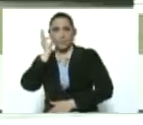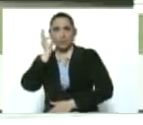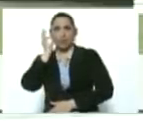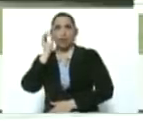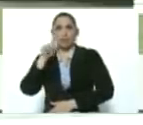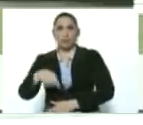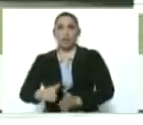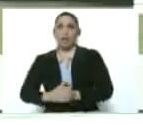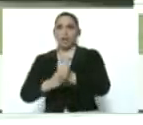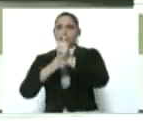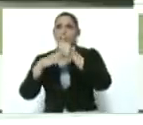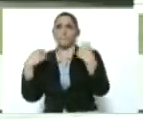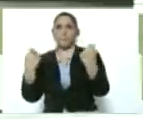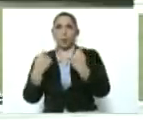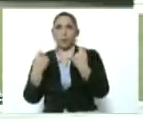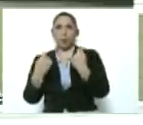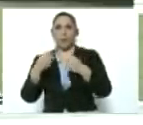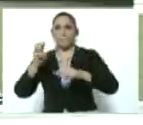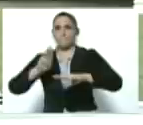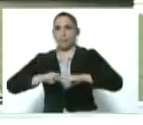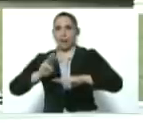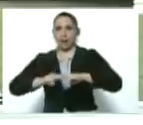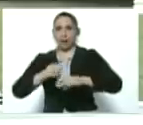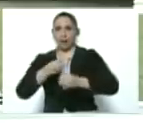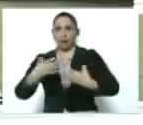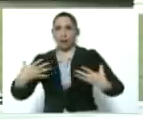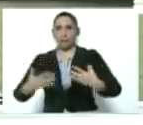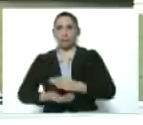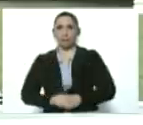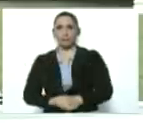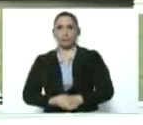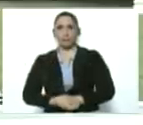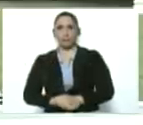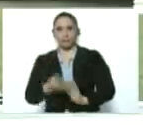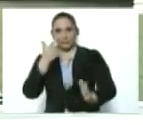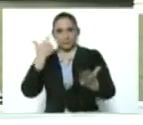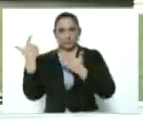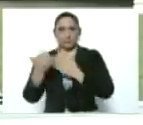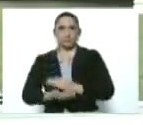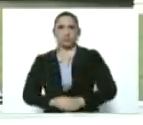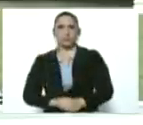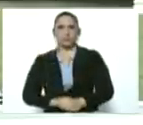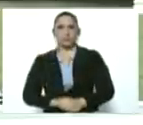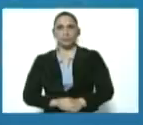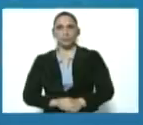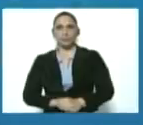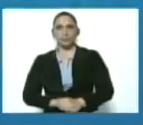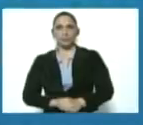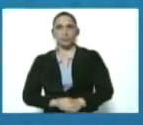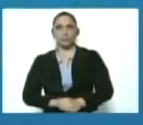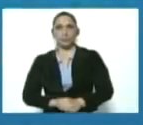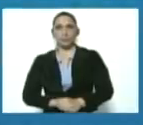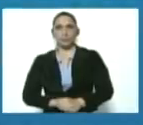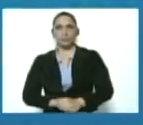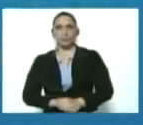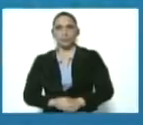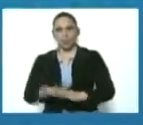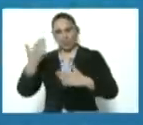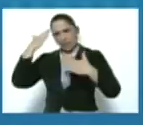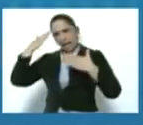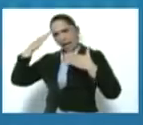también blanca ko ministra de comunas y movimientos sociales adelante saludo